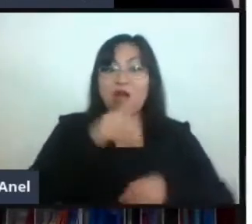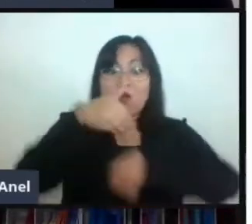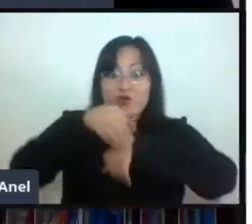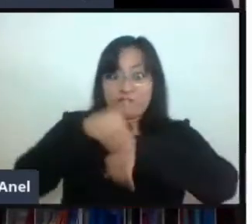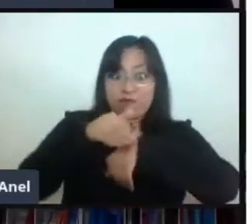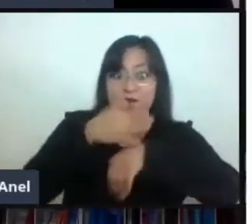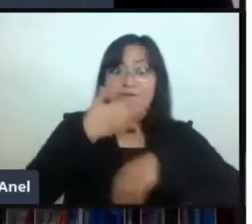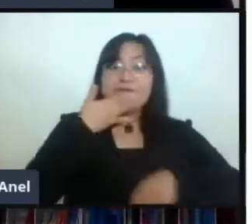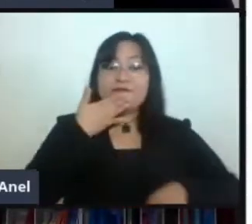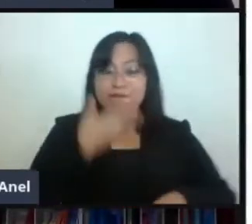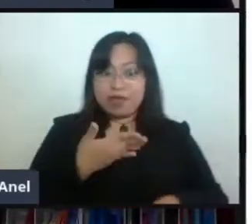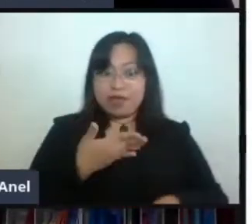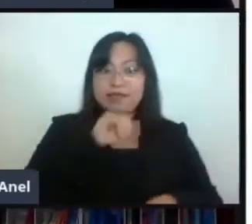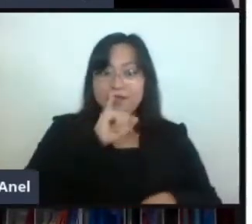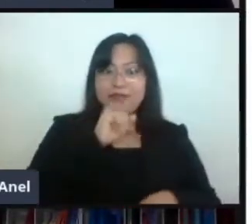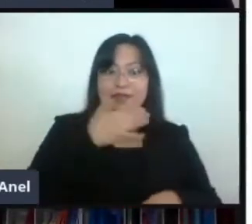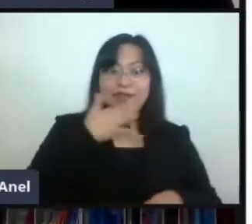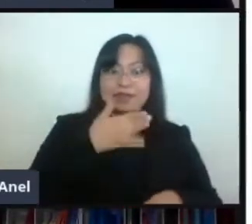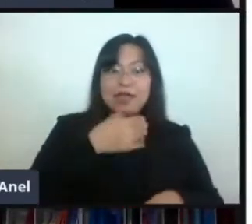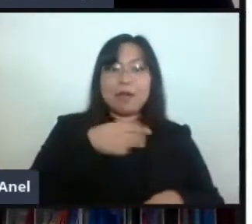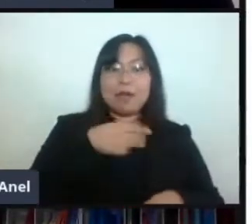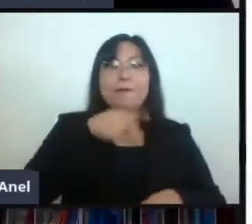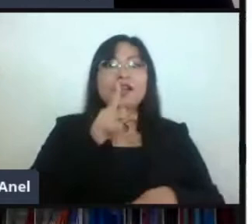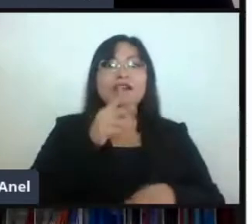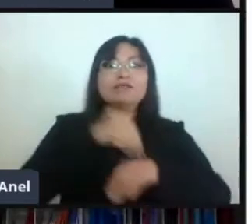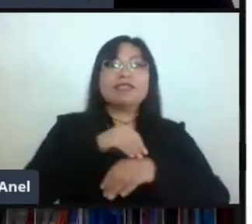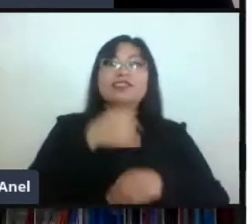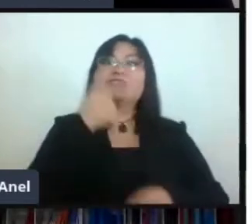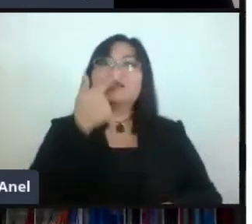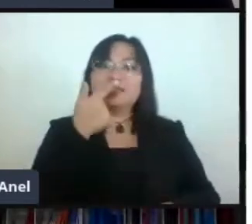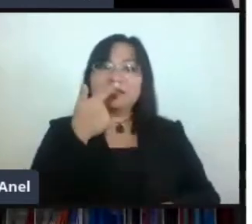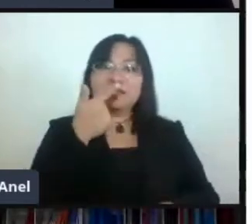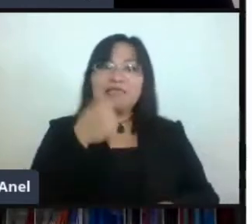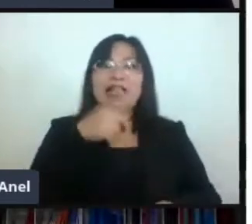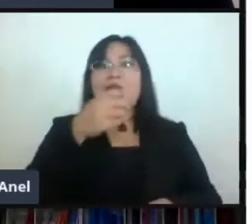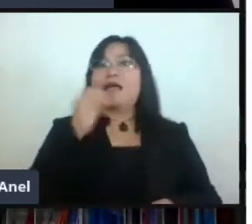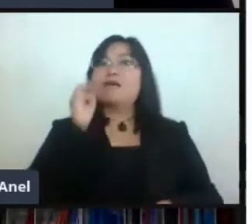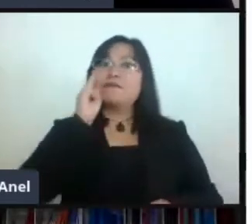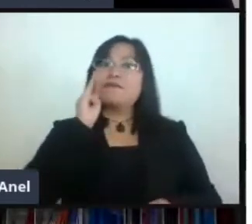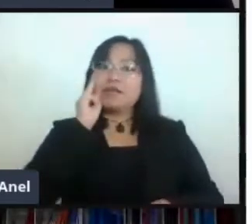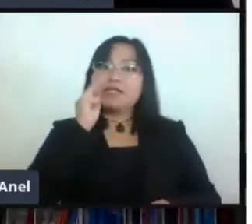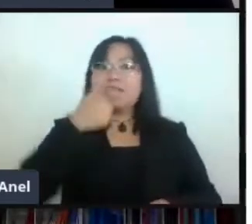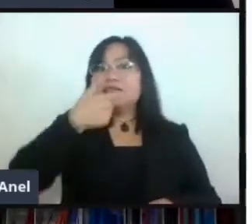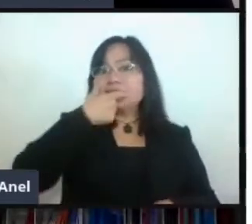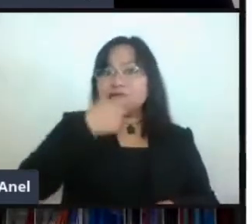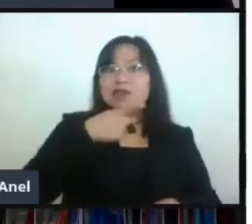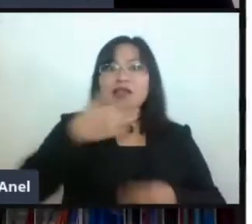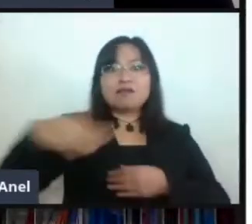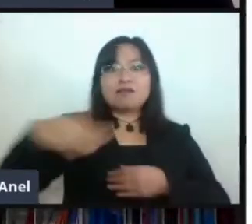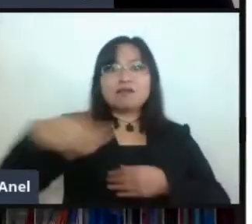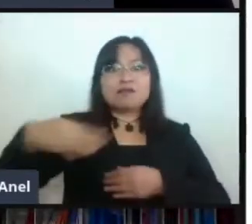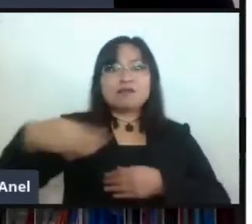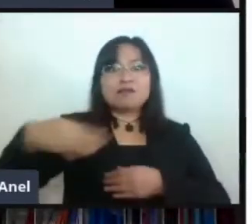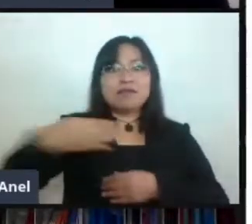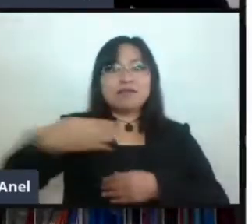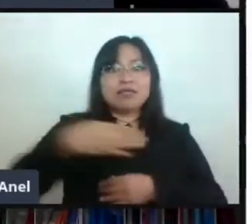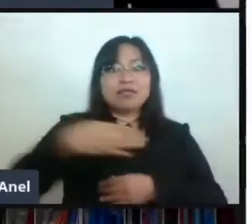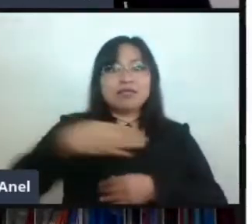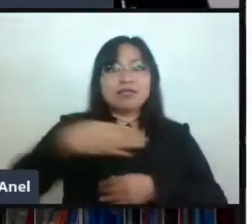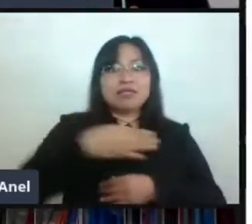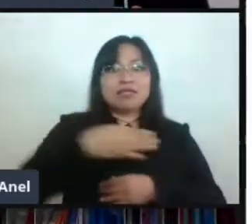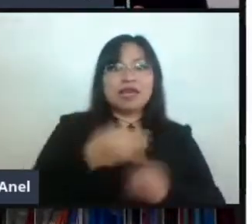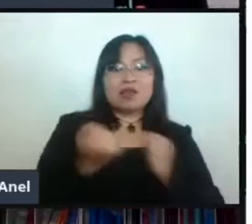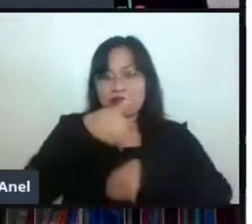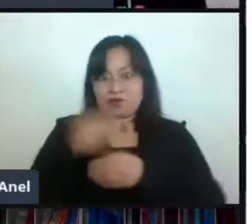fantástico, deben ser 7, manzanas, lentes, donas y peces. Aquí lo interesante es que